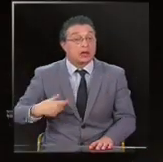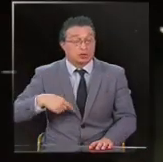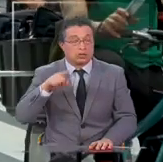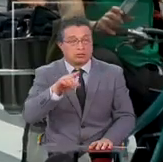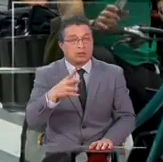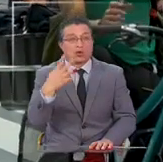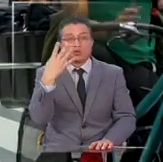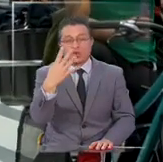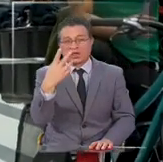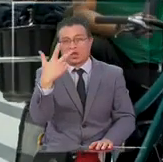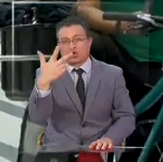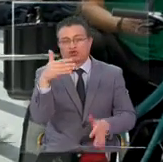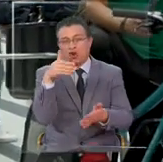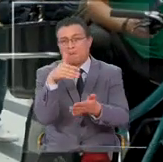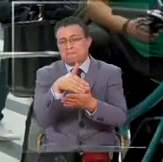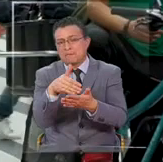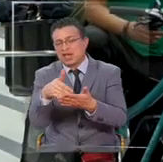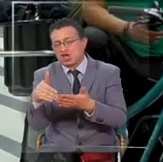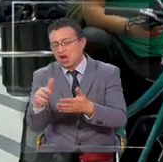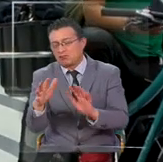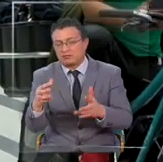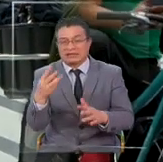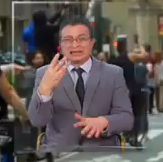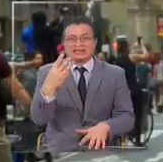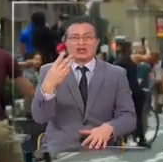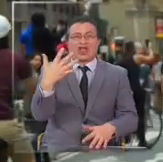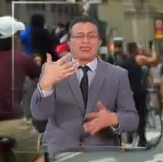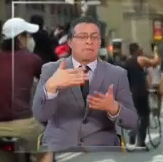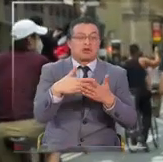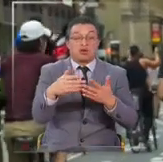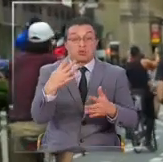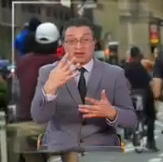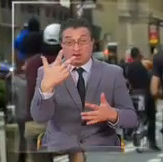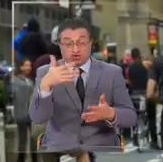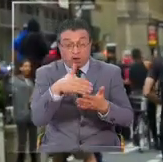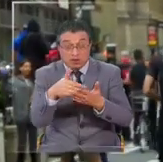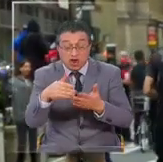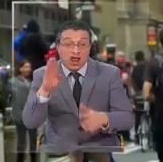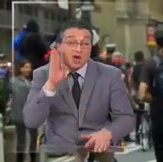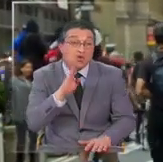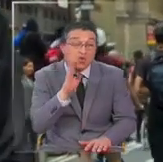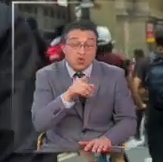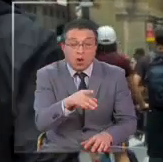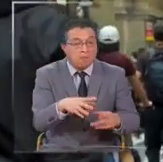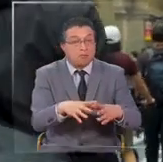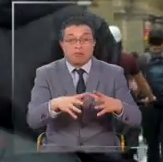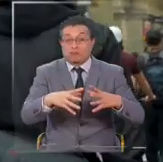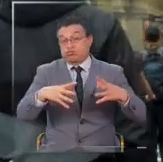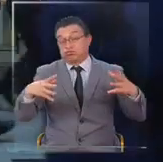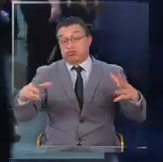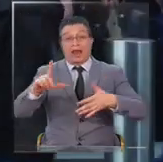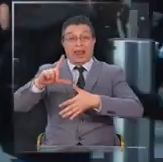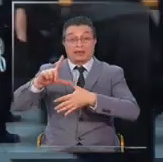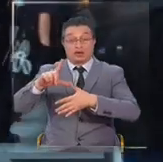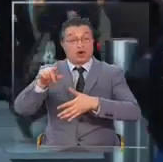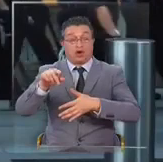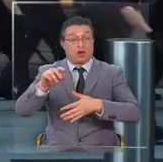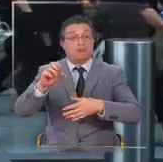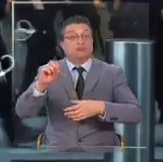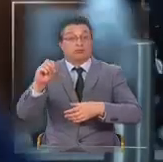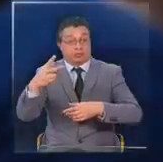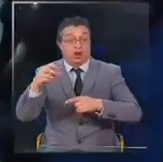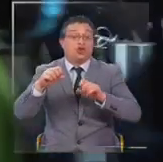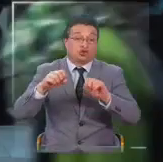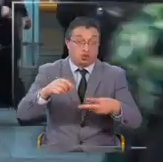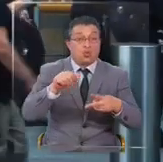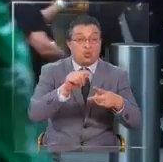prácticamente 48 millones de 310 millones. Son la segunda minoría más grande después de los latinos. Pero hay